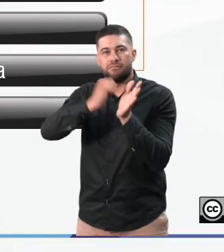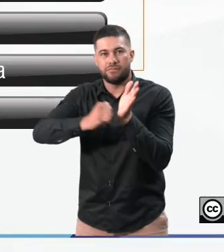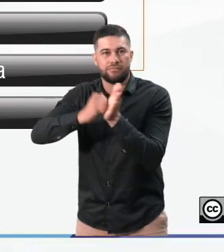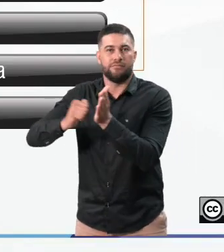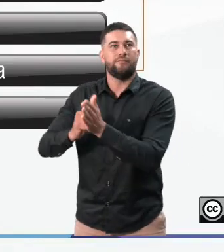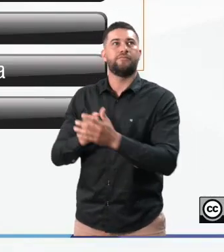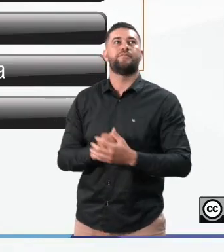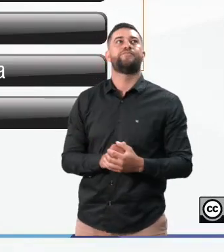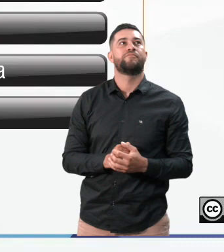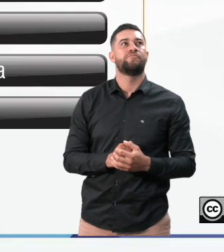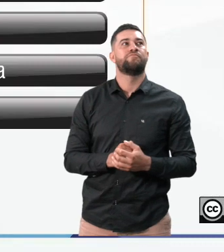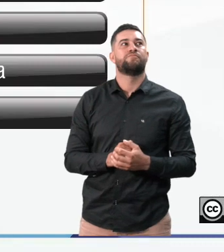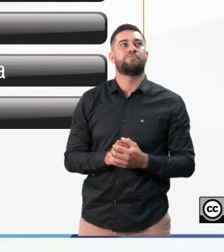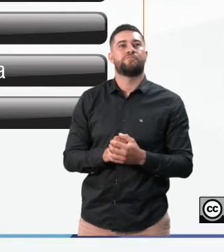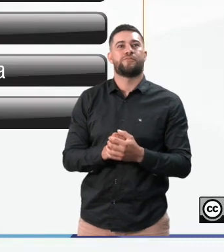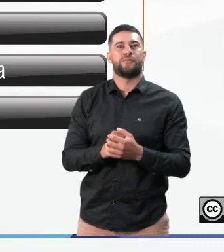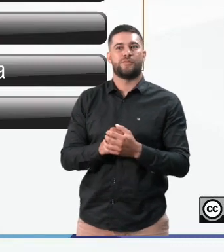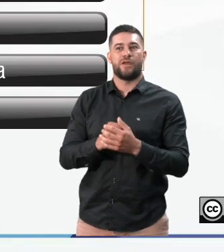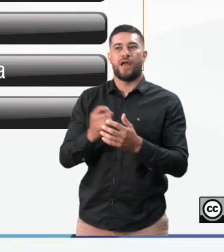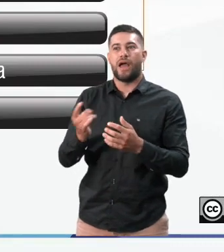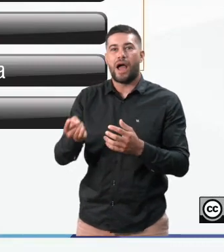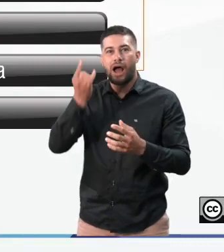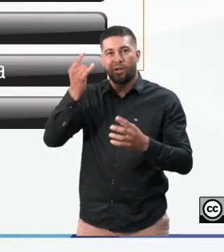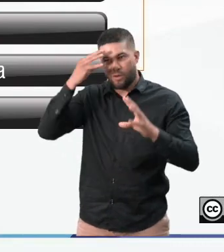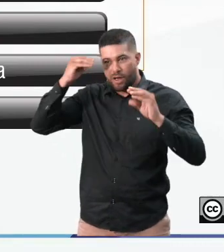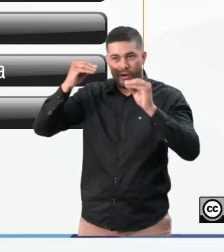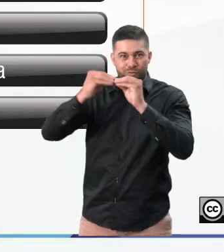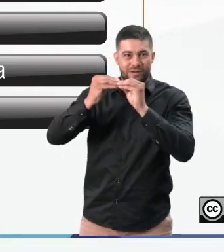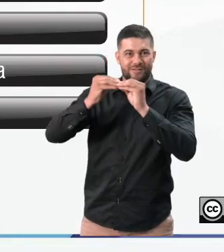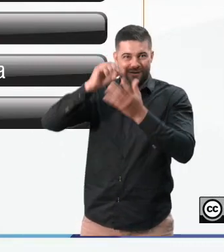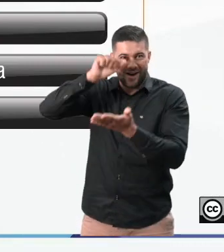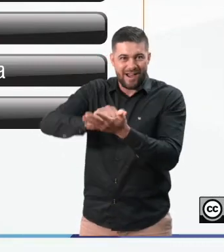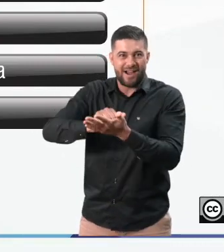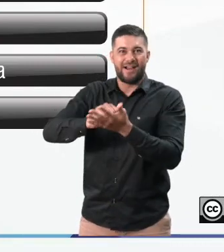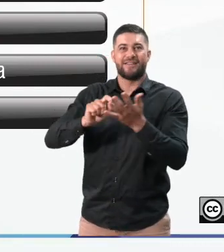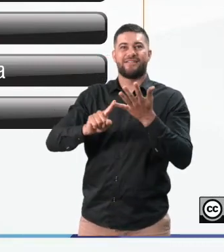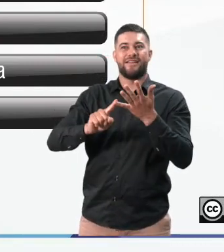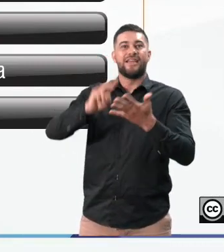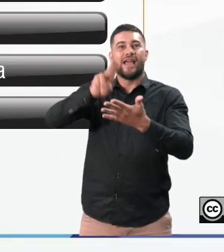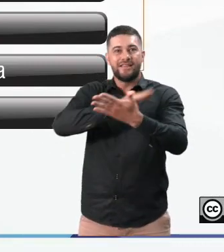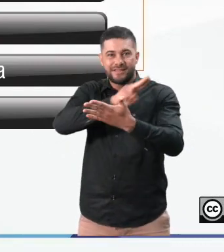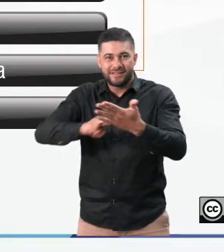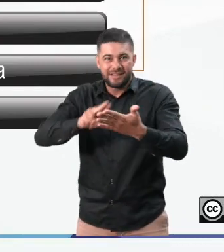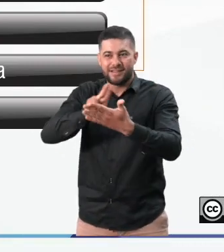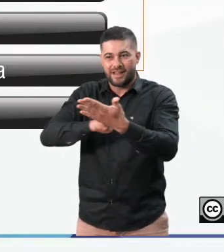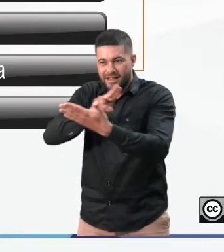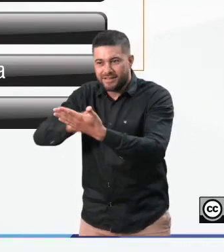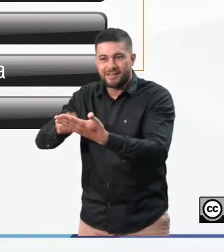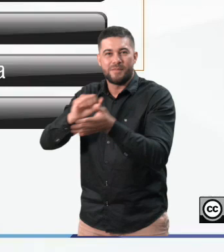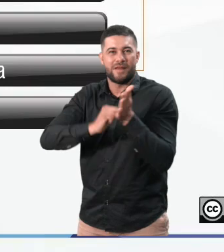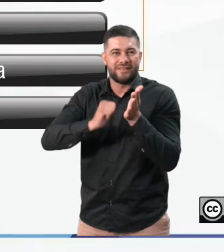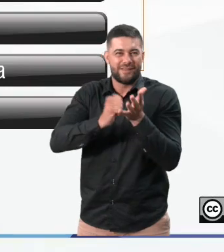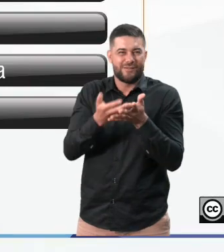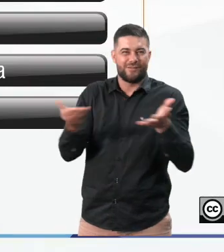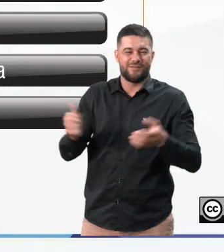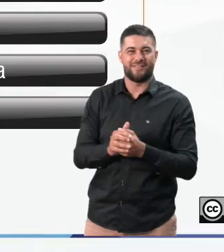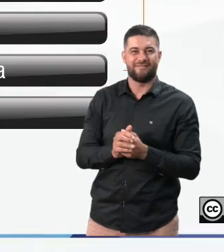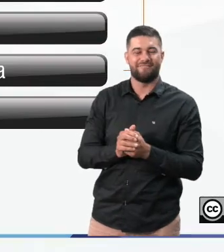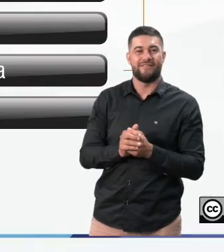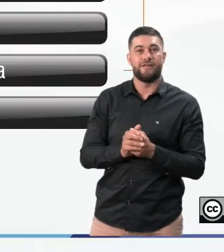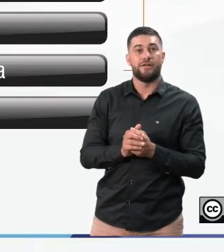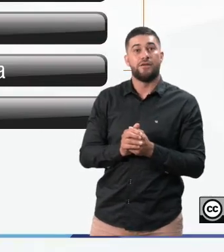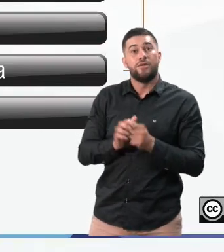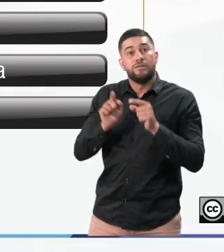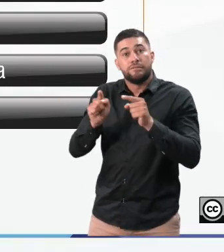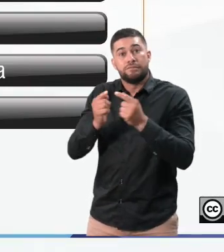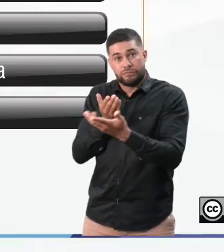asignaturas que se encuentran en su pensum, también la universidad ofrece una educación que es la no formal. Y esta